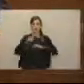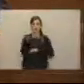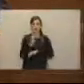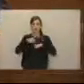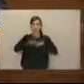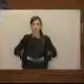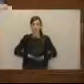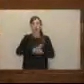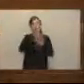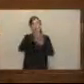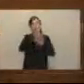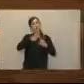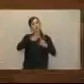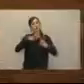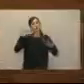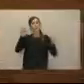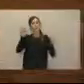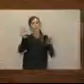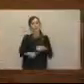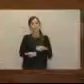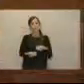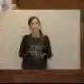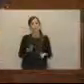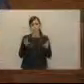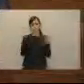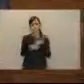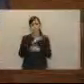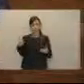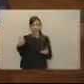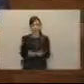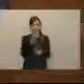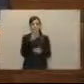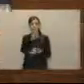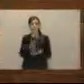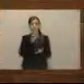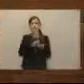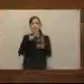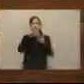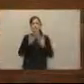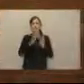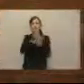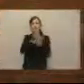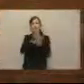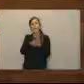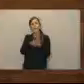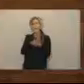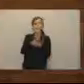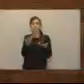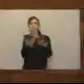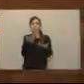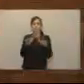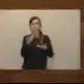prohibido. Prohibido hasta ahora, porque parece ser que cuando se tocan estos temas se produce una cierta desazón,